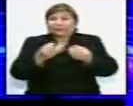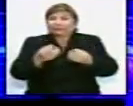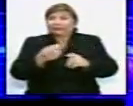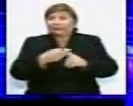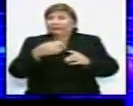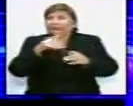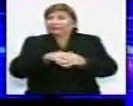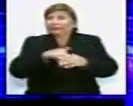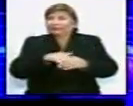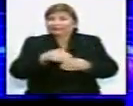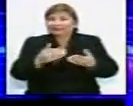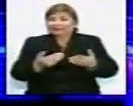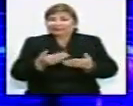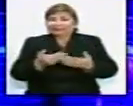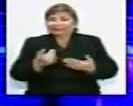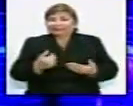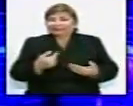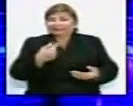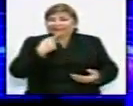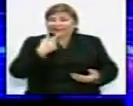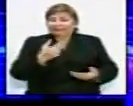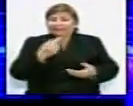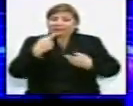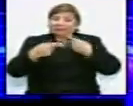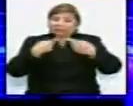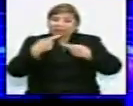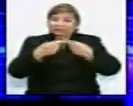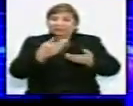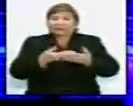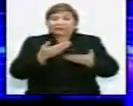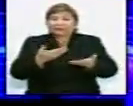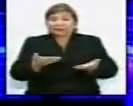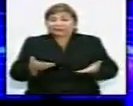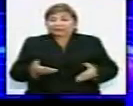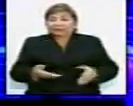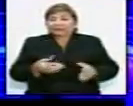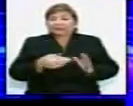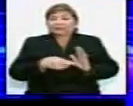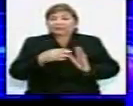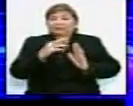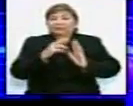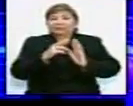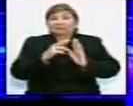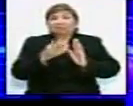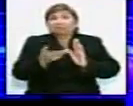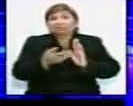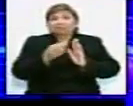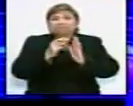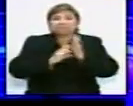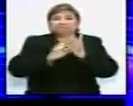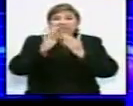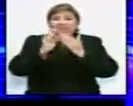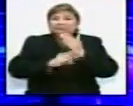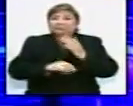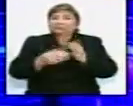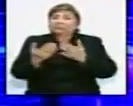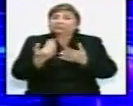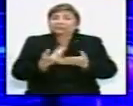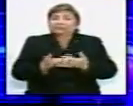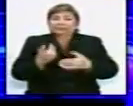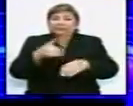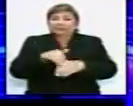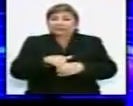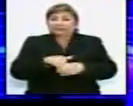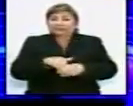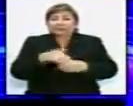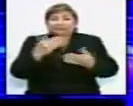Nacional de Elecciones, de la OMPE y del RENIEC, que han dado sus comentarios sobre el proyecto del Ejecutivo sobre el adelanto de elecciones. Ahora los dejamos